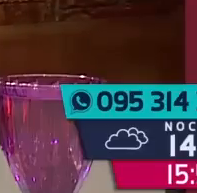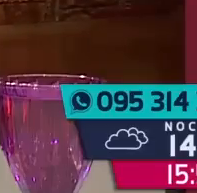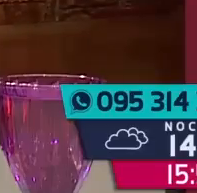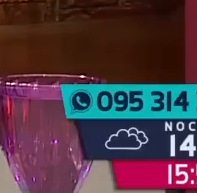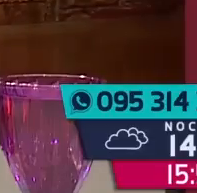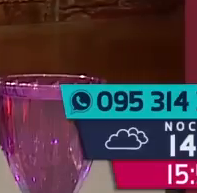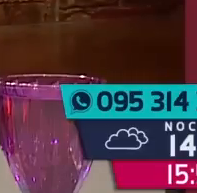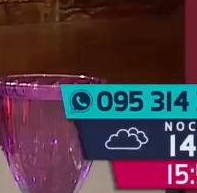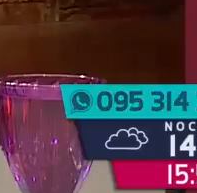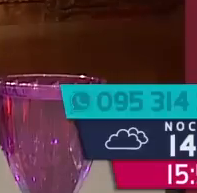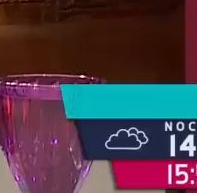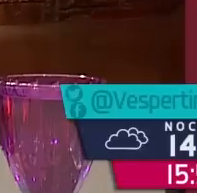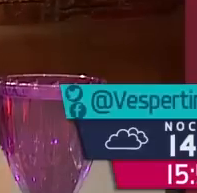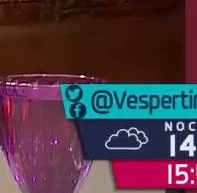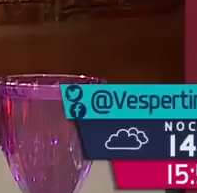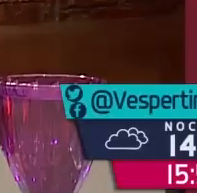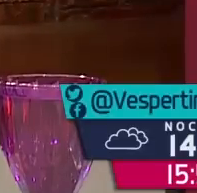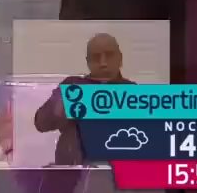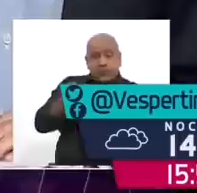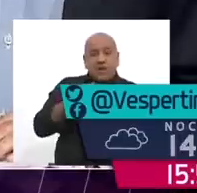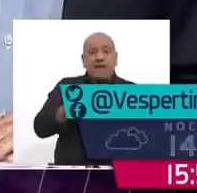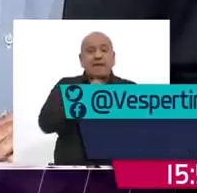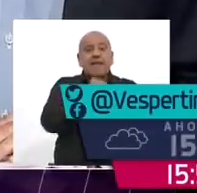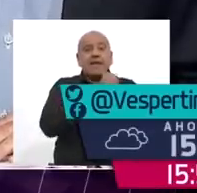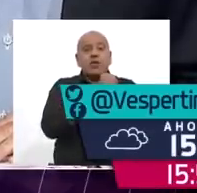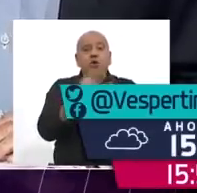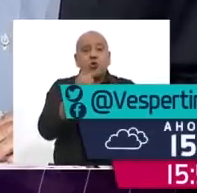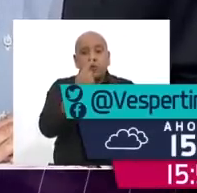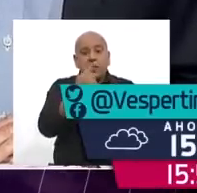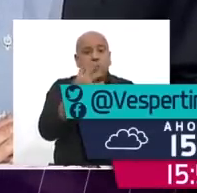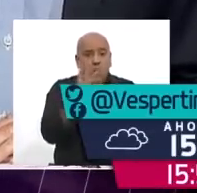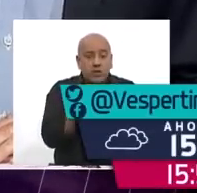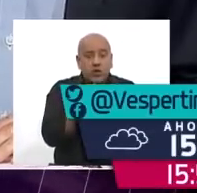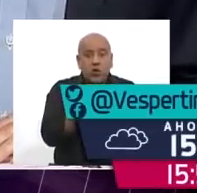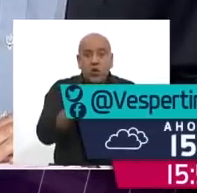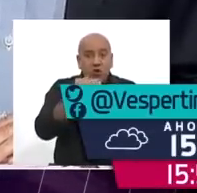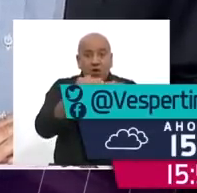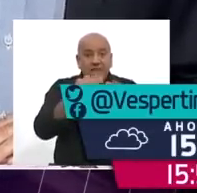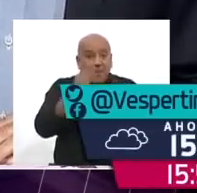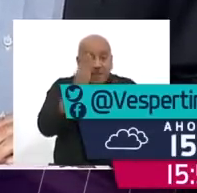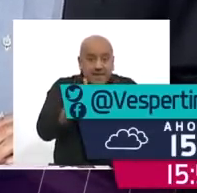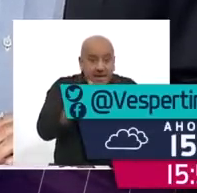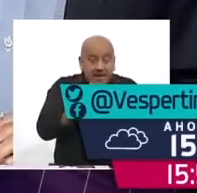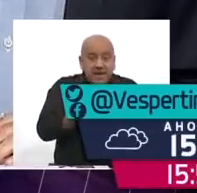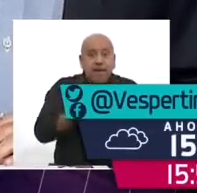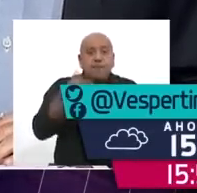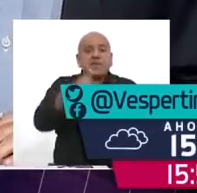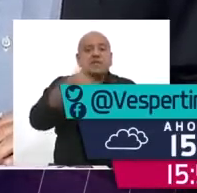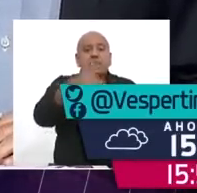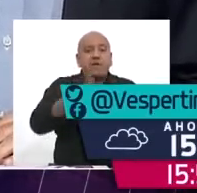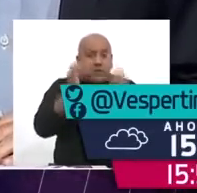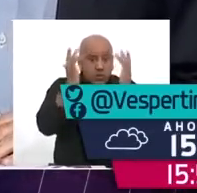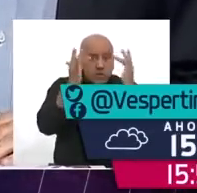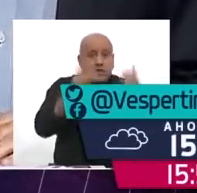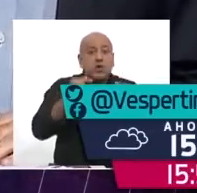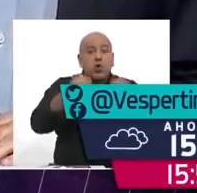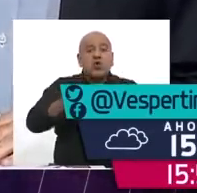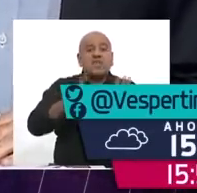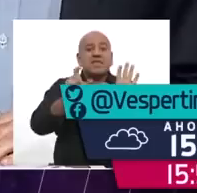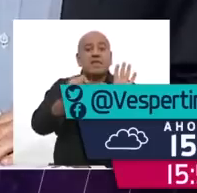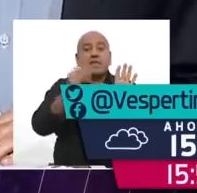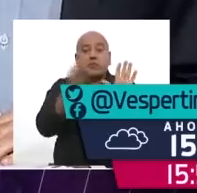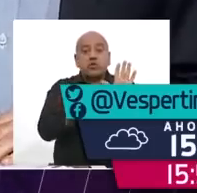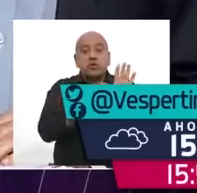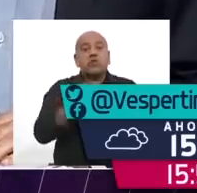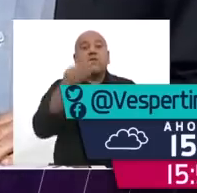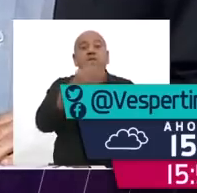se venden es para mí hubo para mí hubo peter me pegó por momentos como todo ahora hace muchos años en este país no se